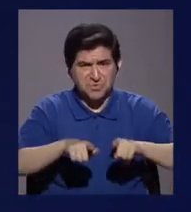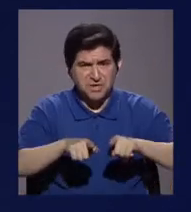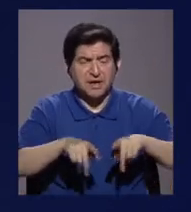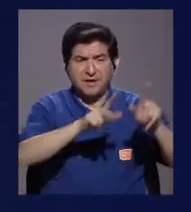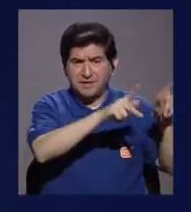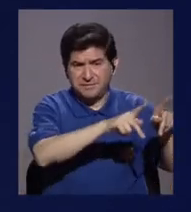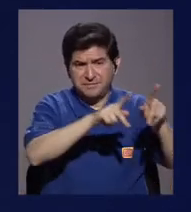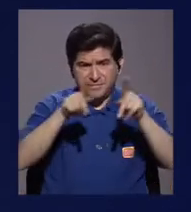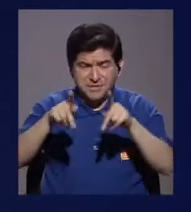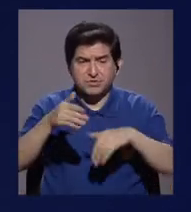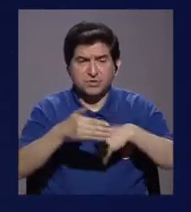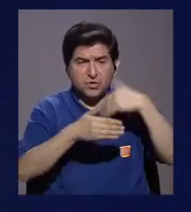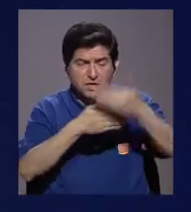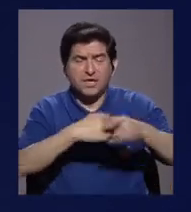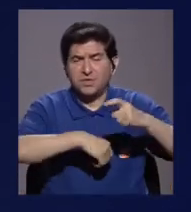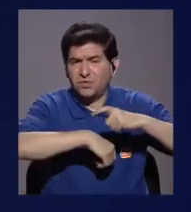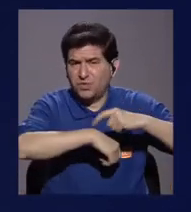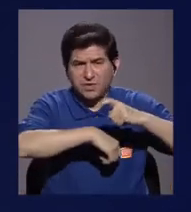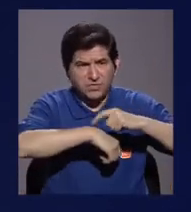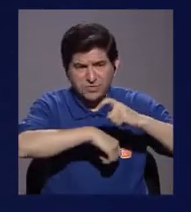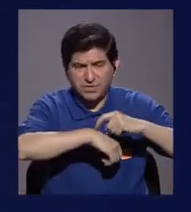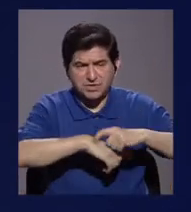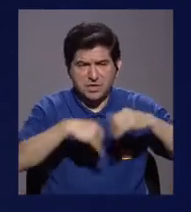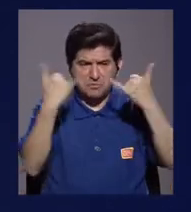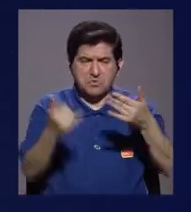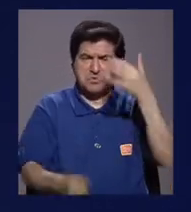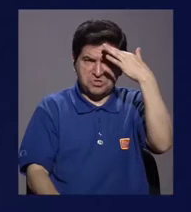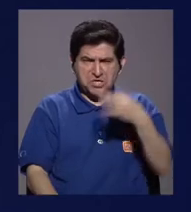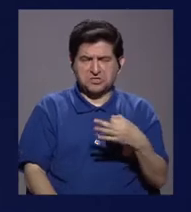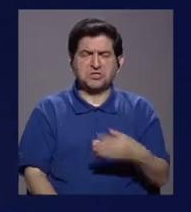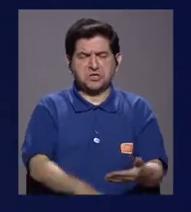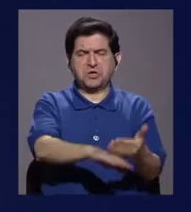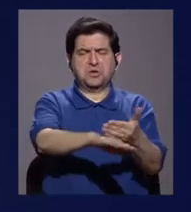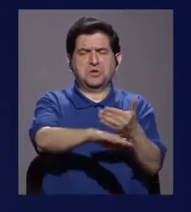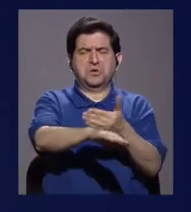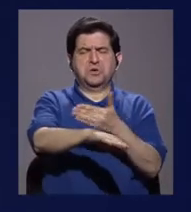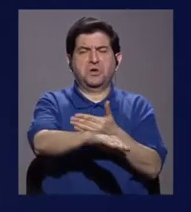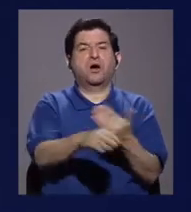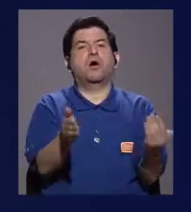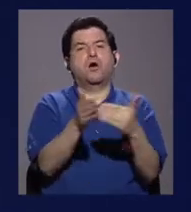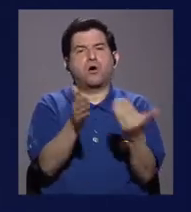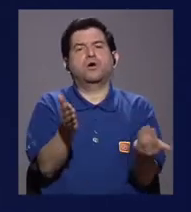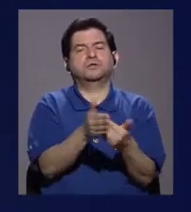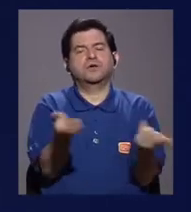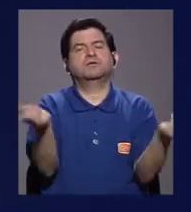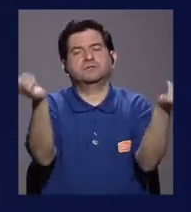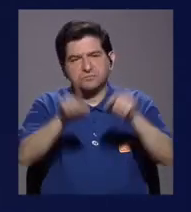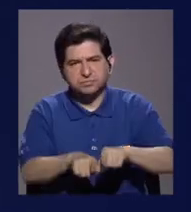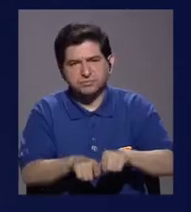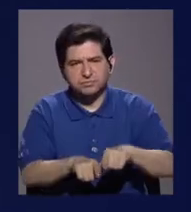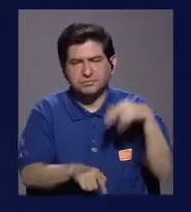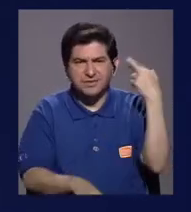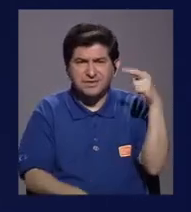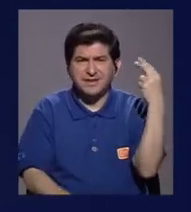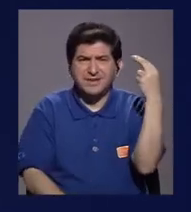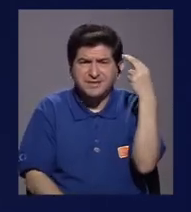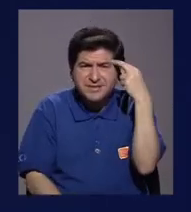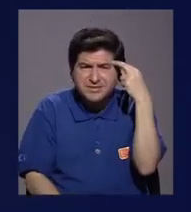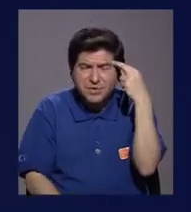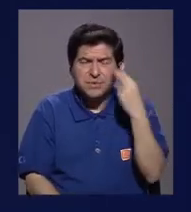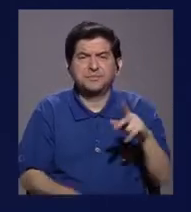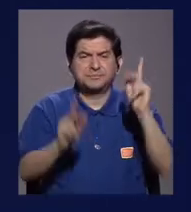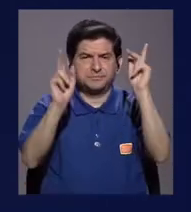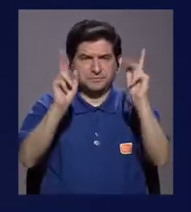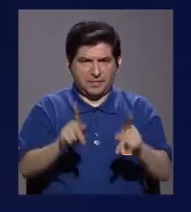casos esa persona después de cierto tiempo que donde ya se considera recuperada recae la razón fundamental es